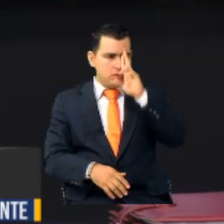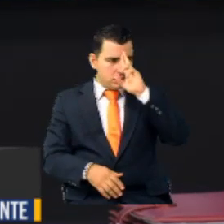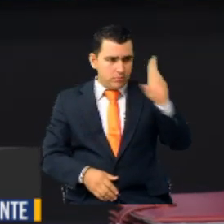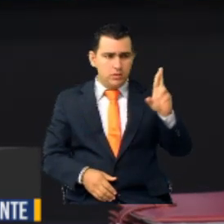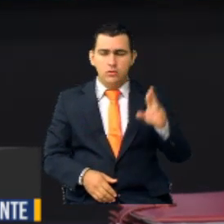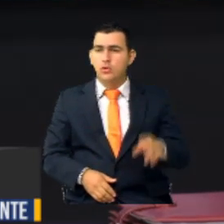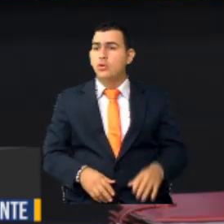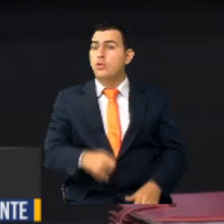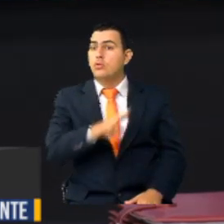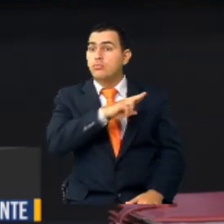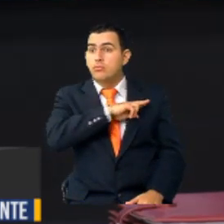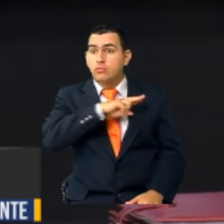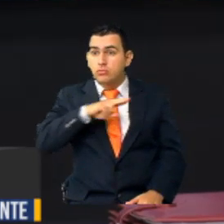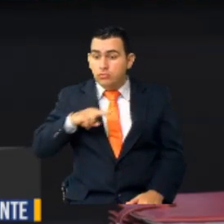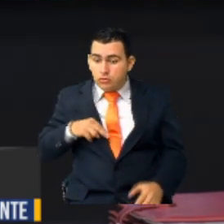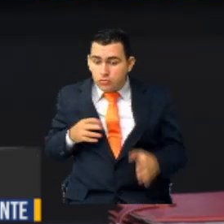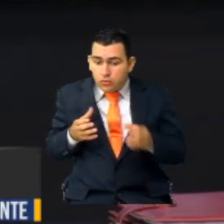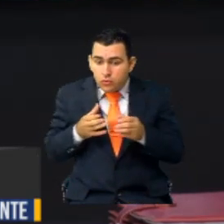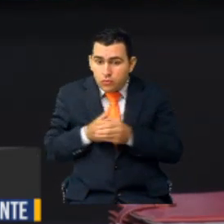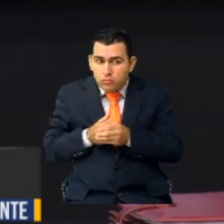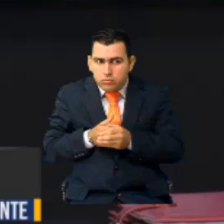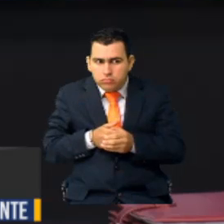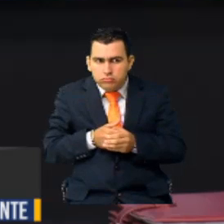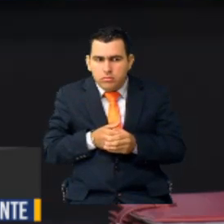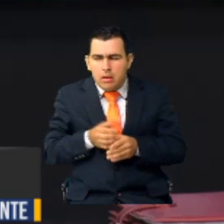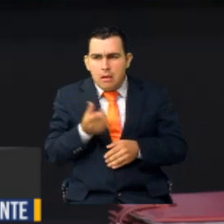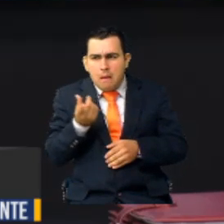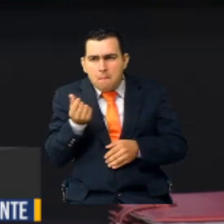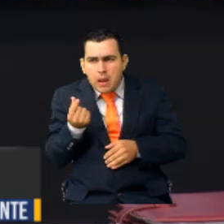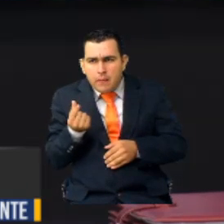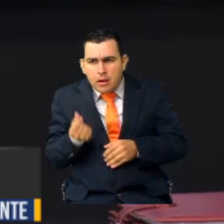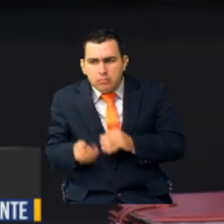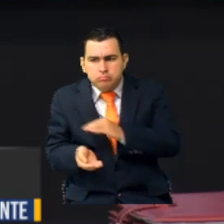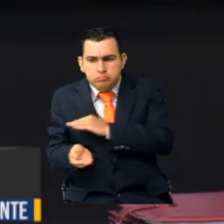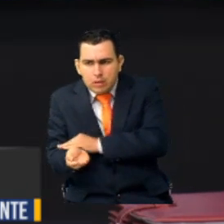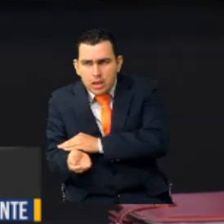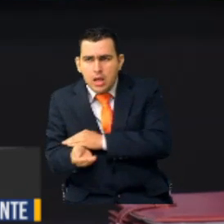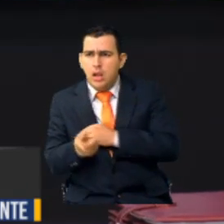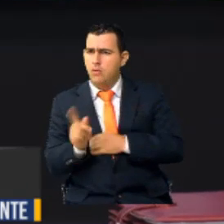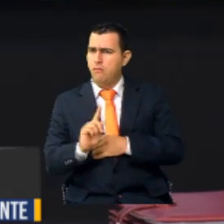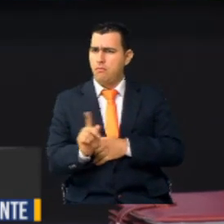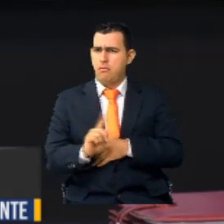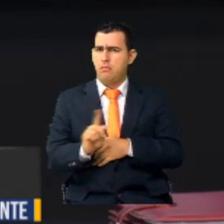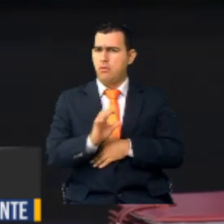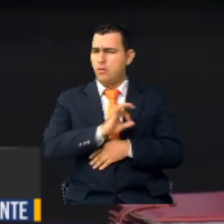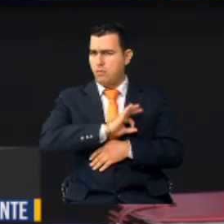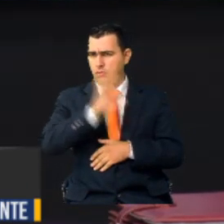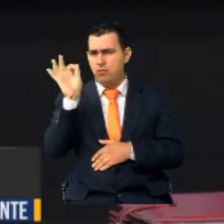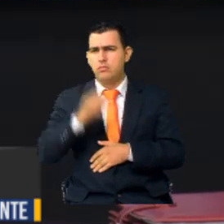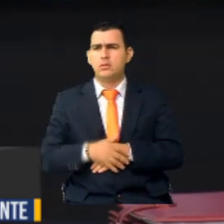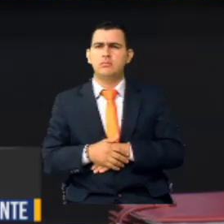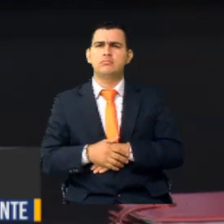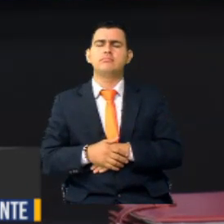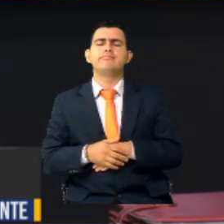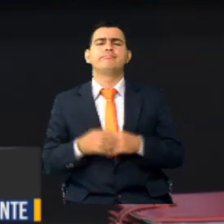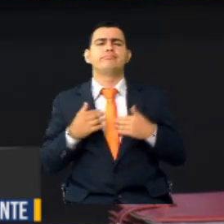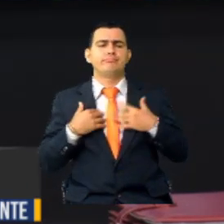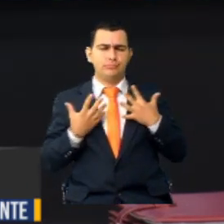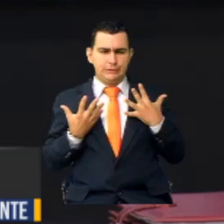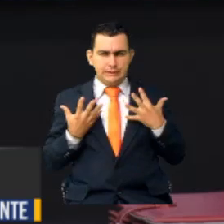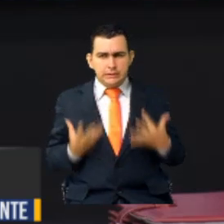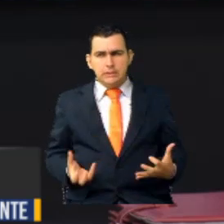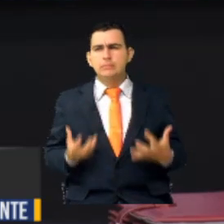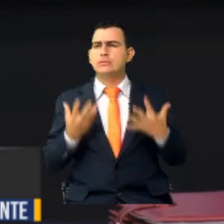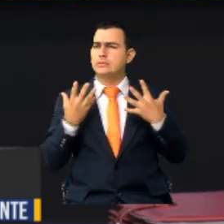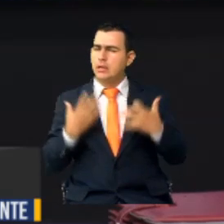hemos ido donde ningún candidato a ofrecerle recursos para que se vengan para nuestra campaña. Nosotros queremos, a través de nuestro presidente